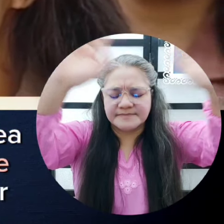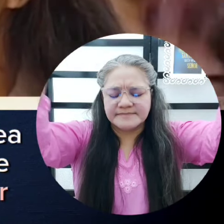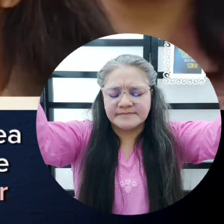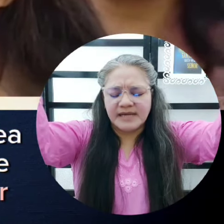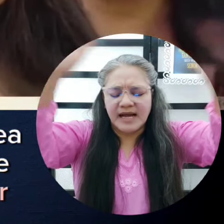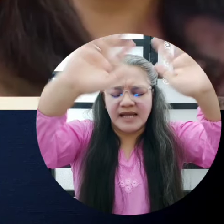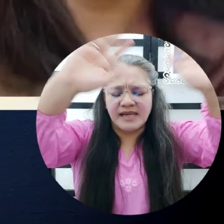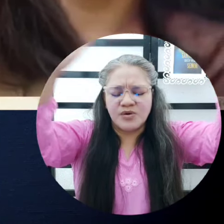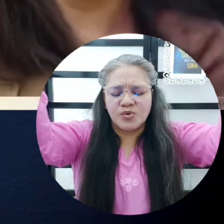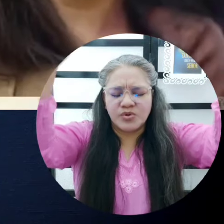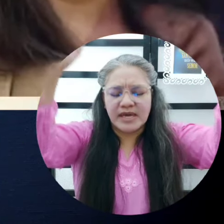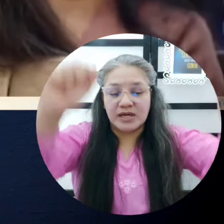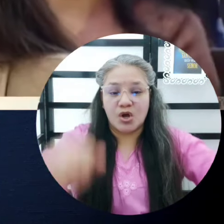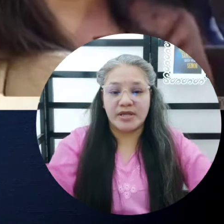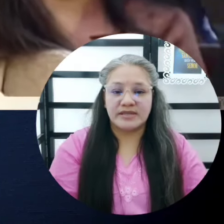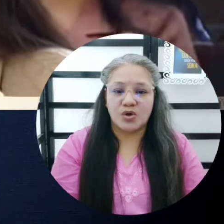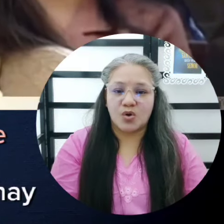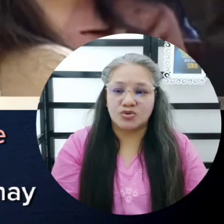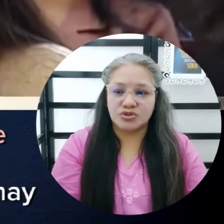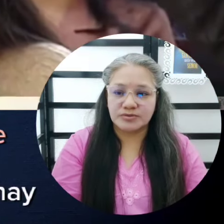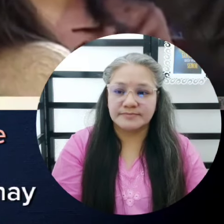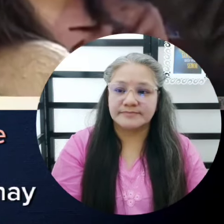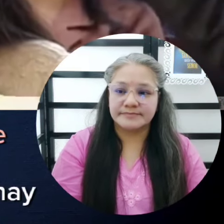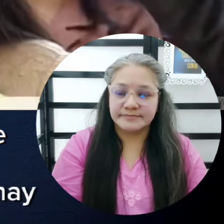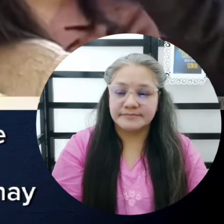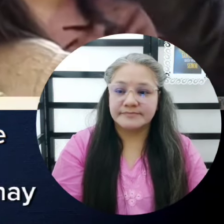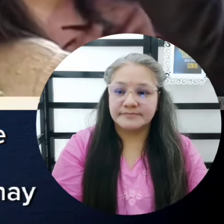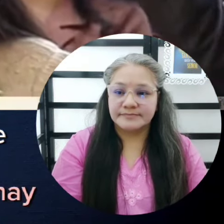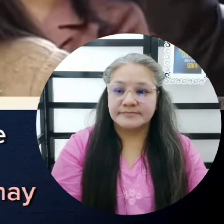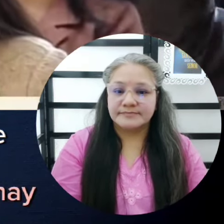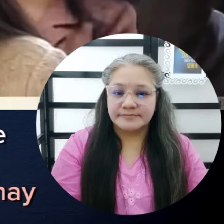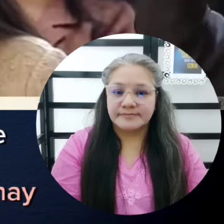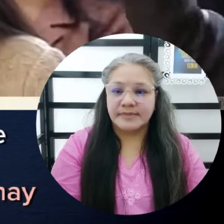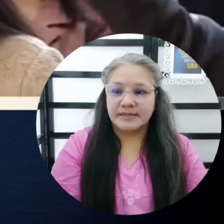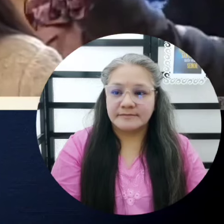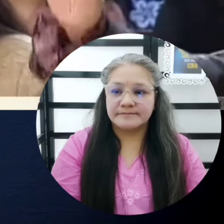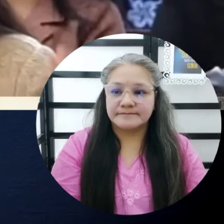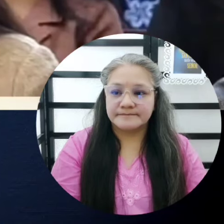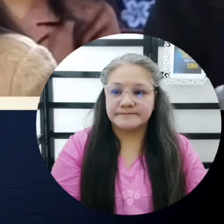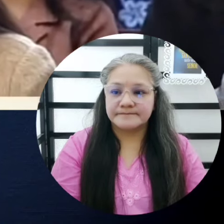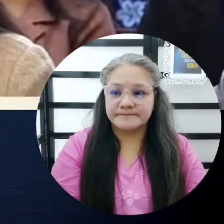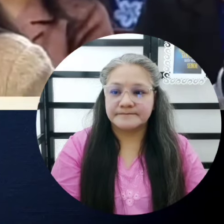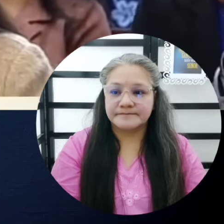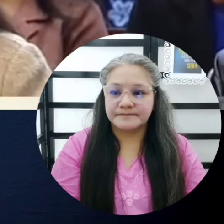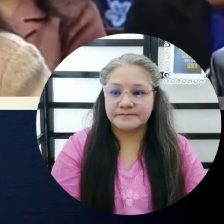Alabado sea el nombre del Señor. Dios abre camino donde no hay